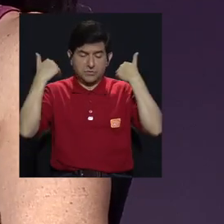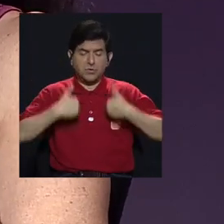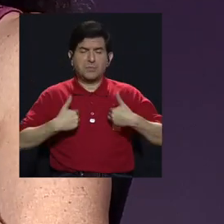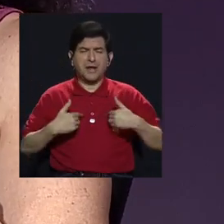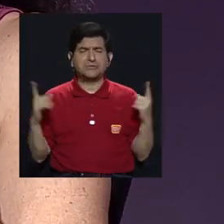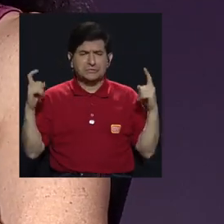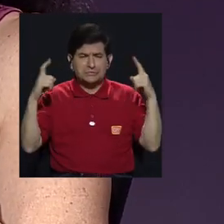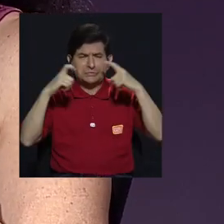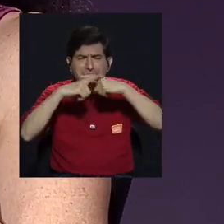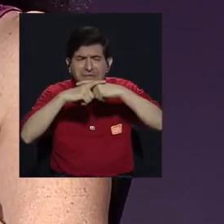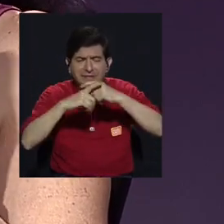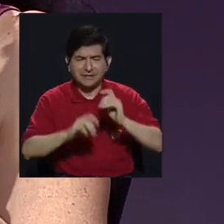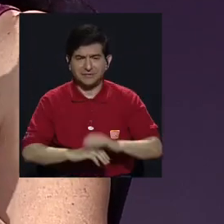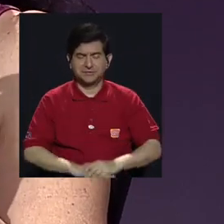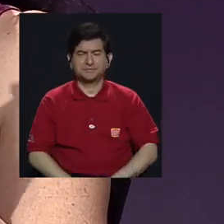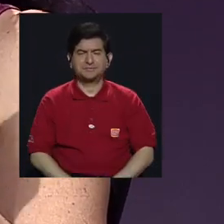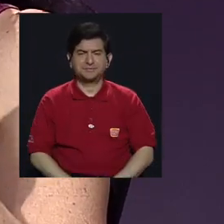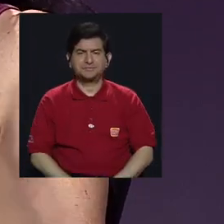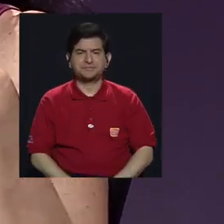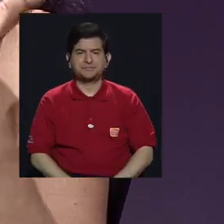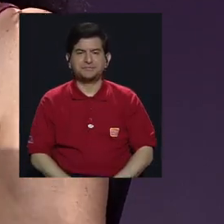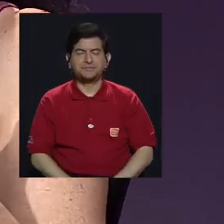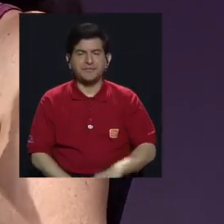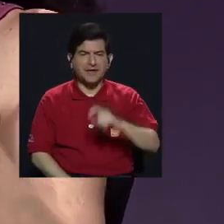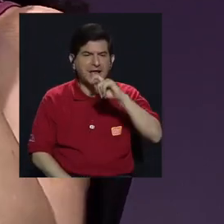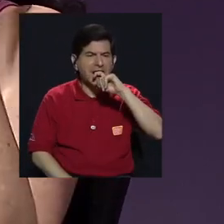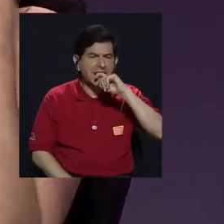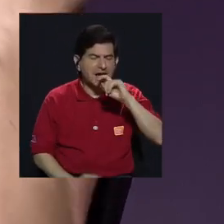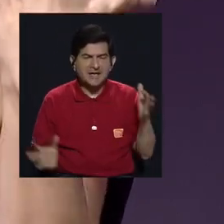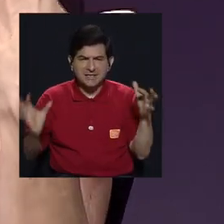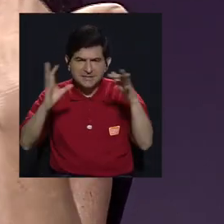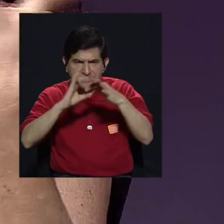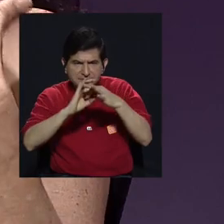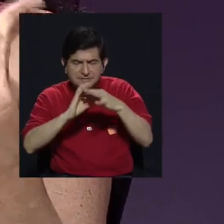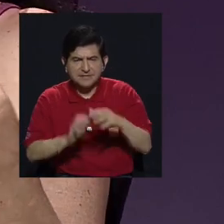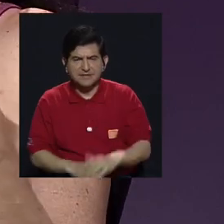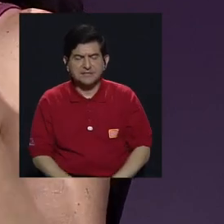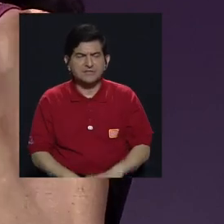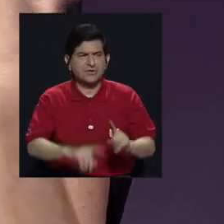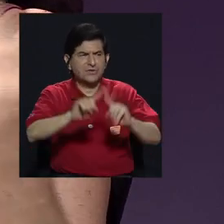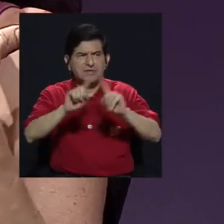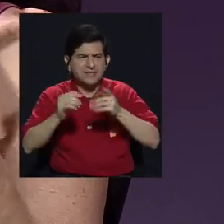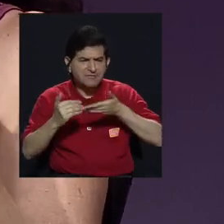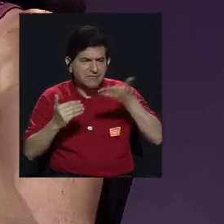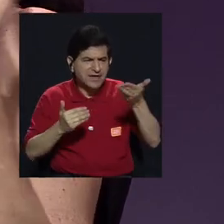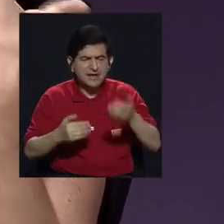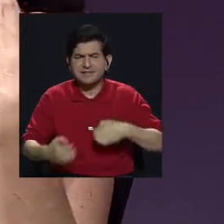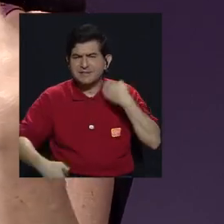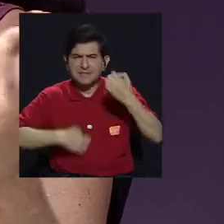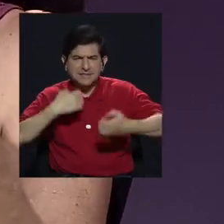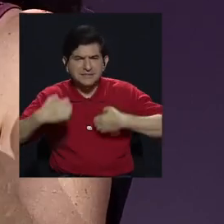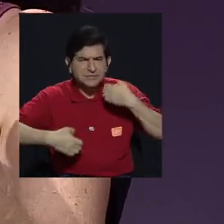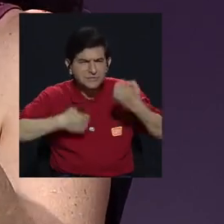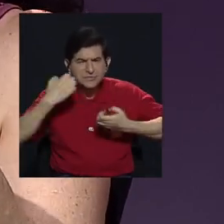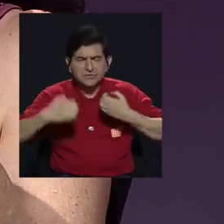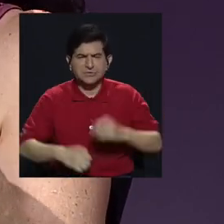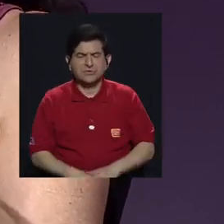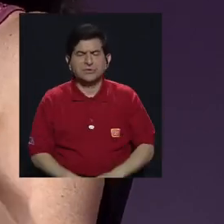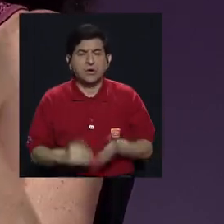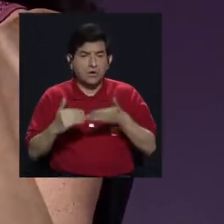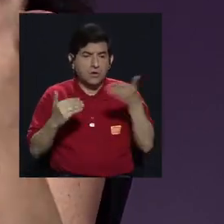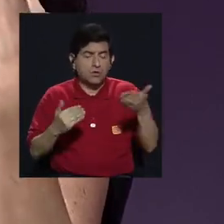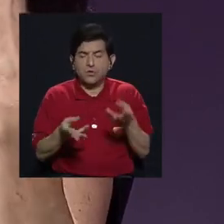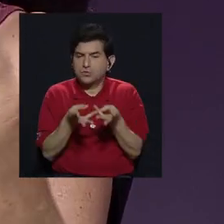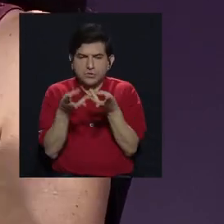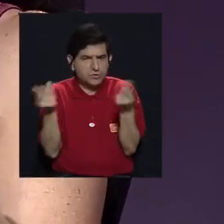somos complejos, ¿verdad? Los celos tienen que ver con muchos asuntos emocionales también, con